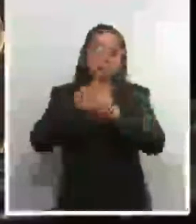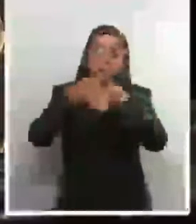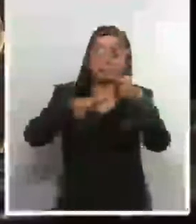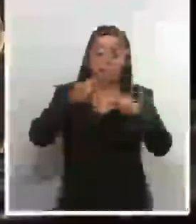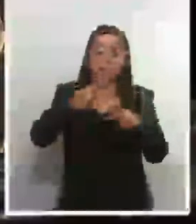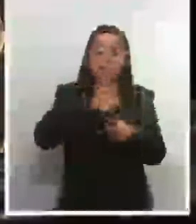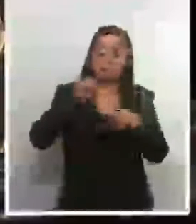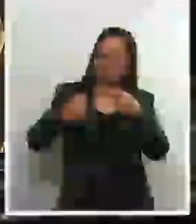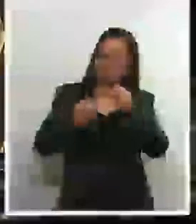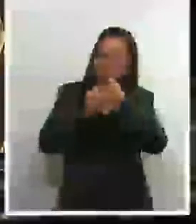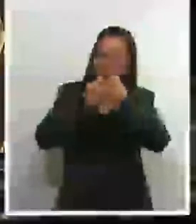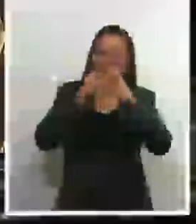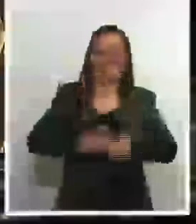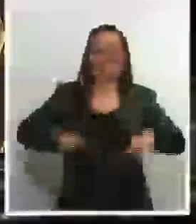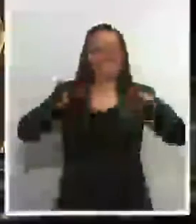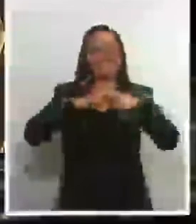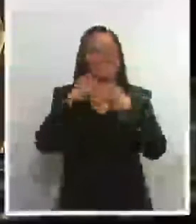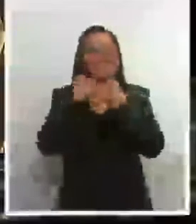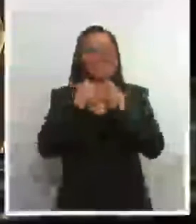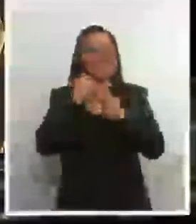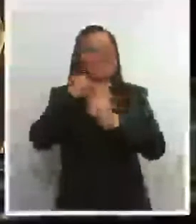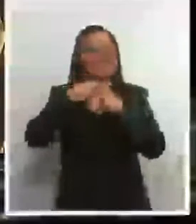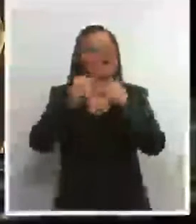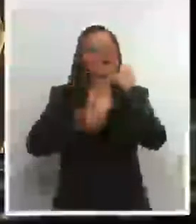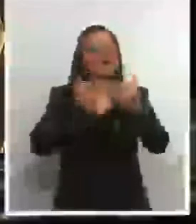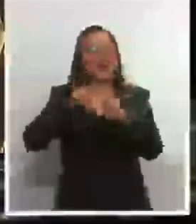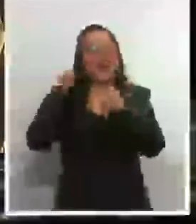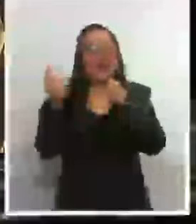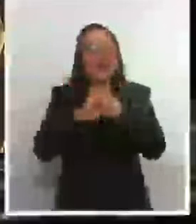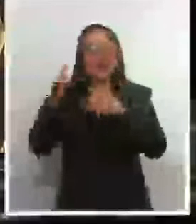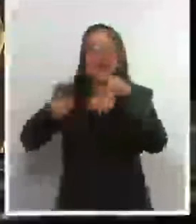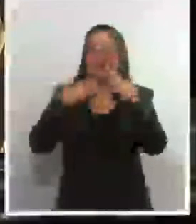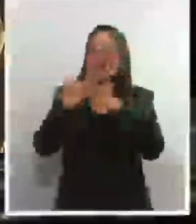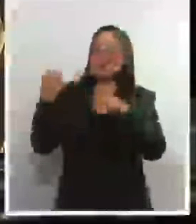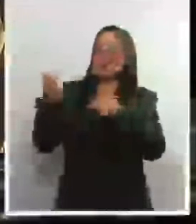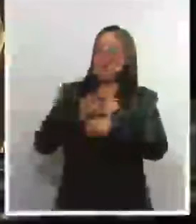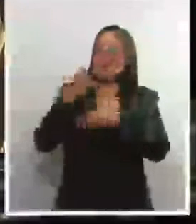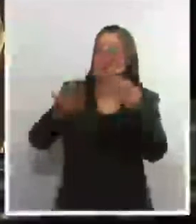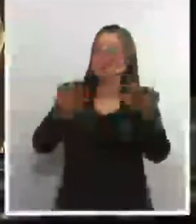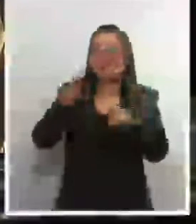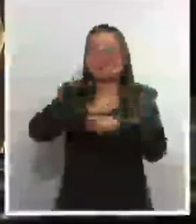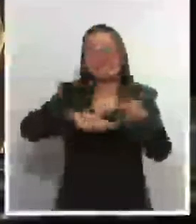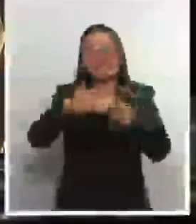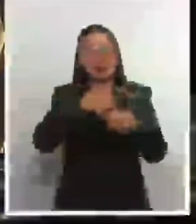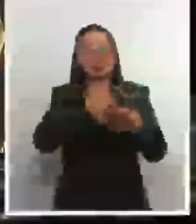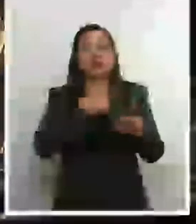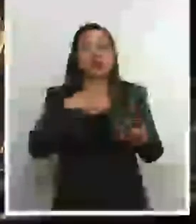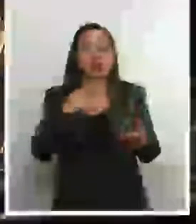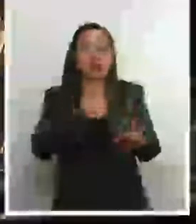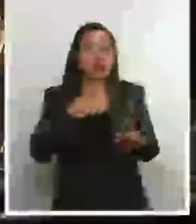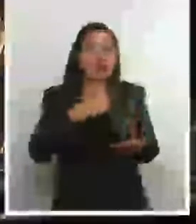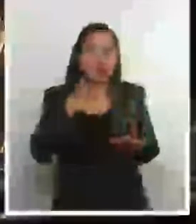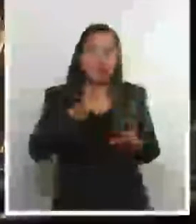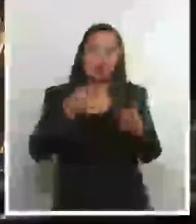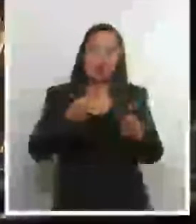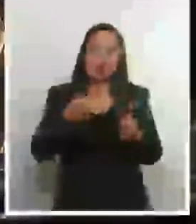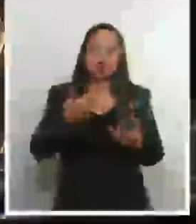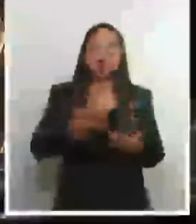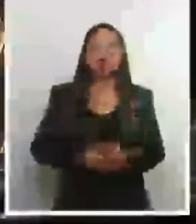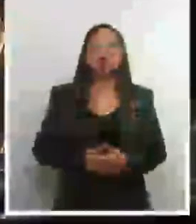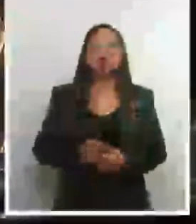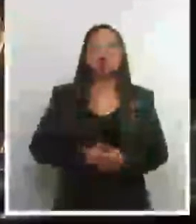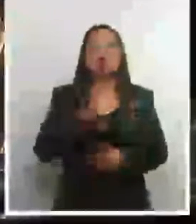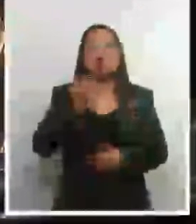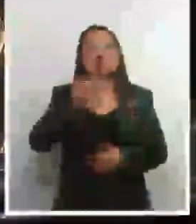fuerza, especialmente ante esta situación mundial por la que estamos pasando. Esa es la